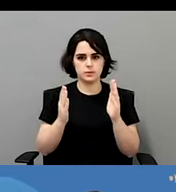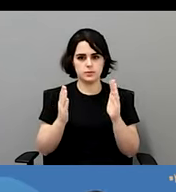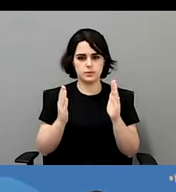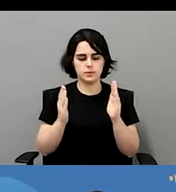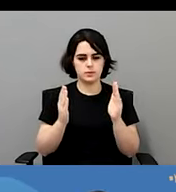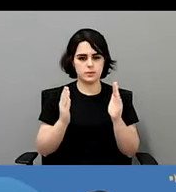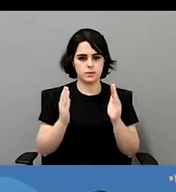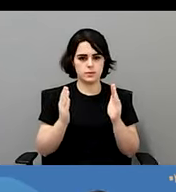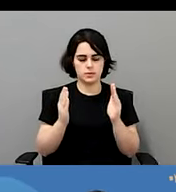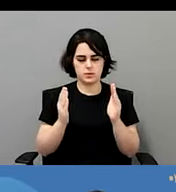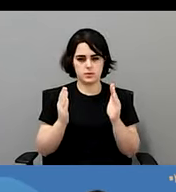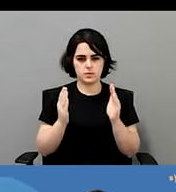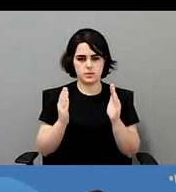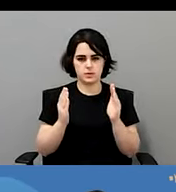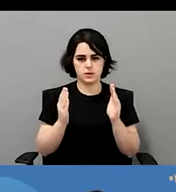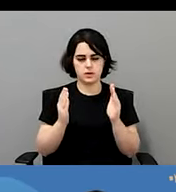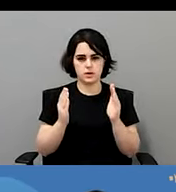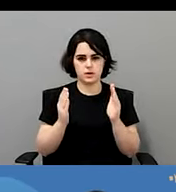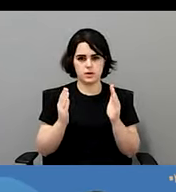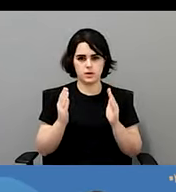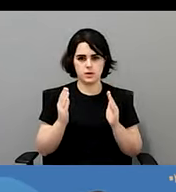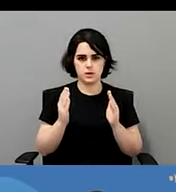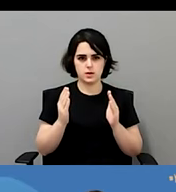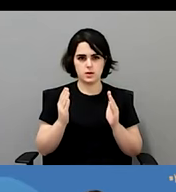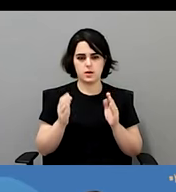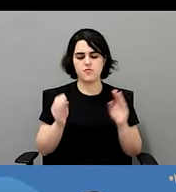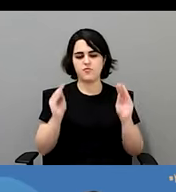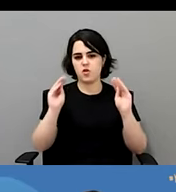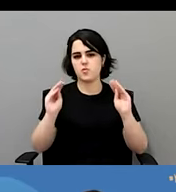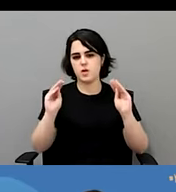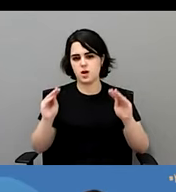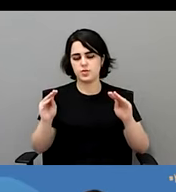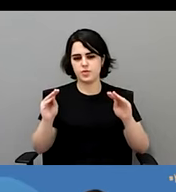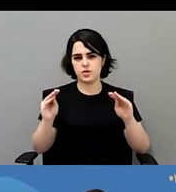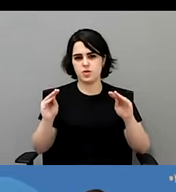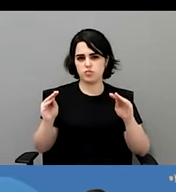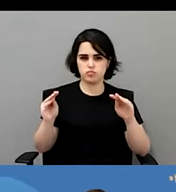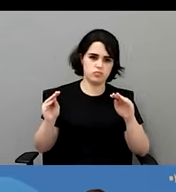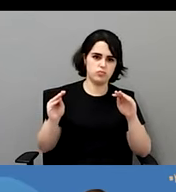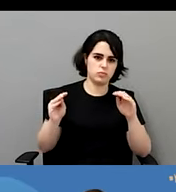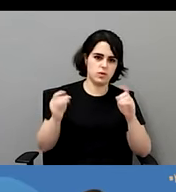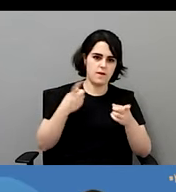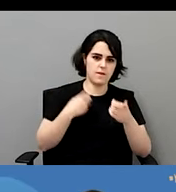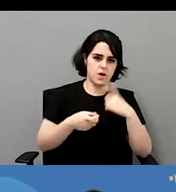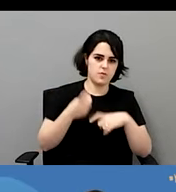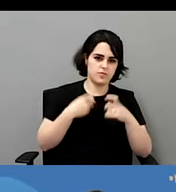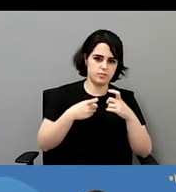que recopila toda la información y se resuelve